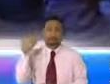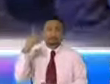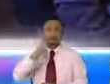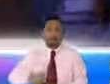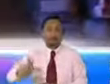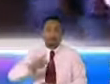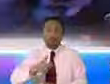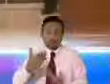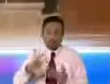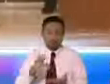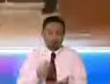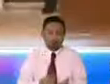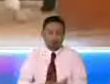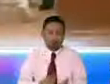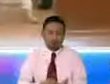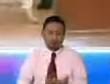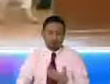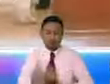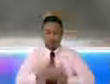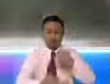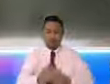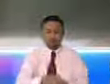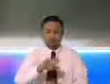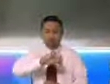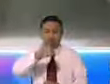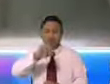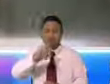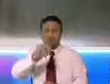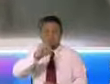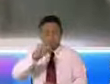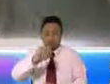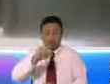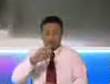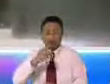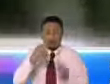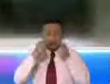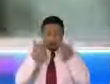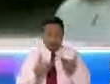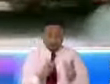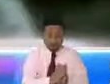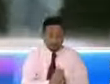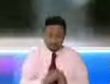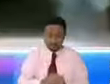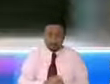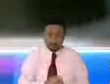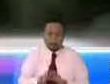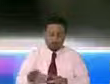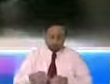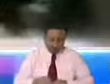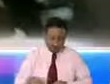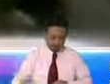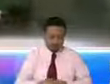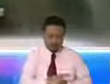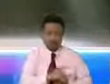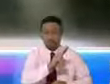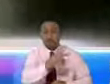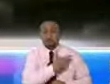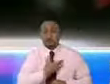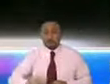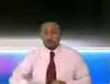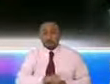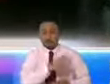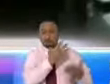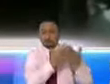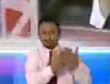una larga audiencia en la que el juez Miguel Jurado aceptó el pedido de la Fiscalía General y ordenó la prisión preventiva en contra del vicepresidente de la República,